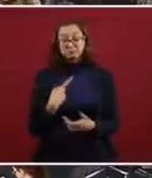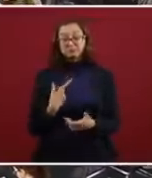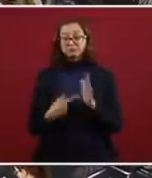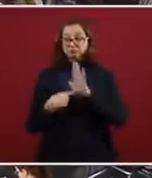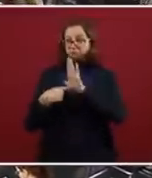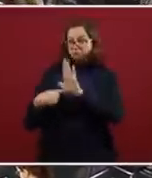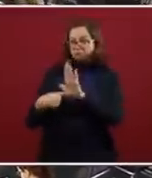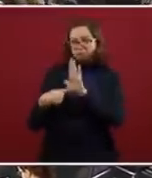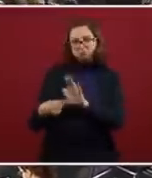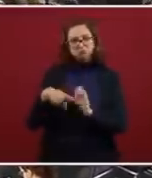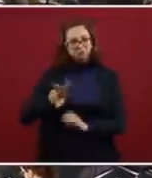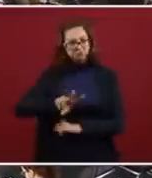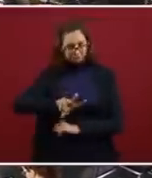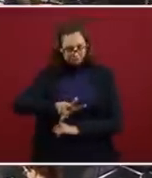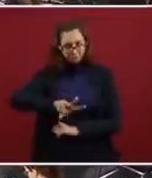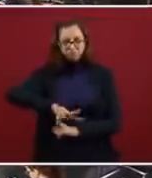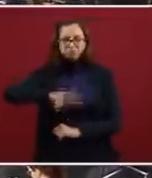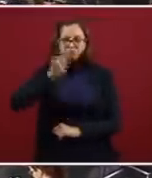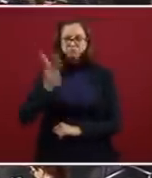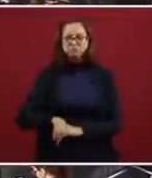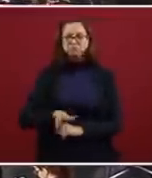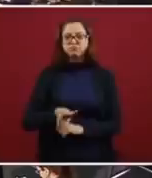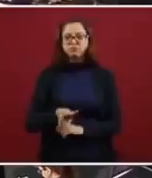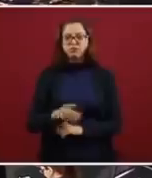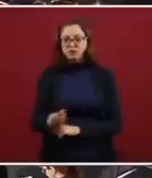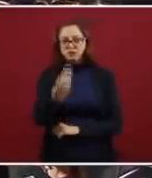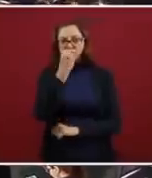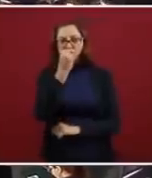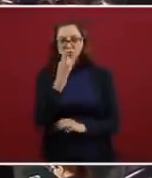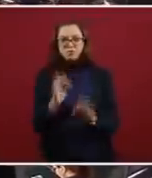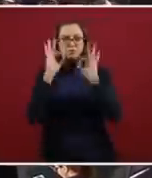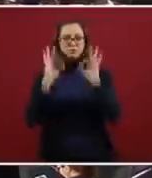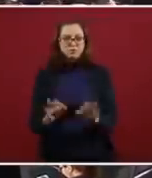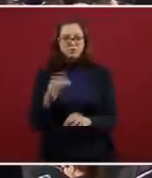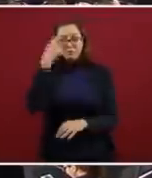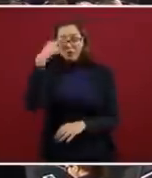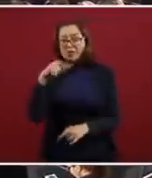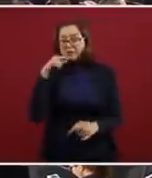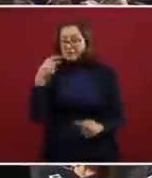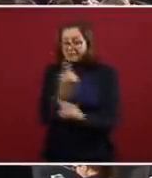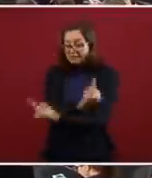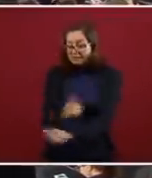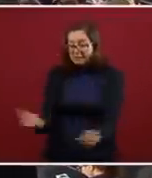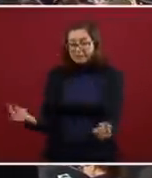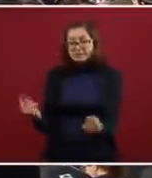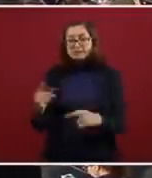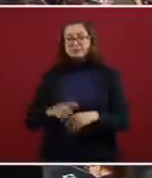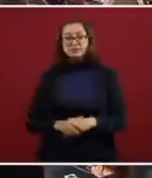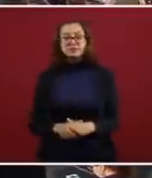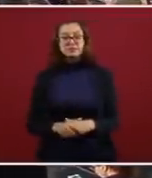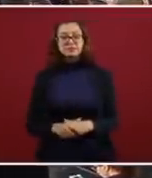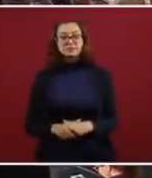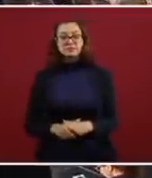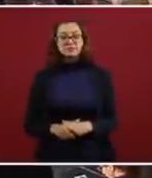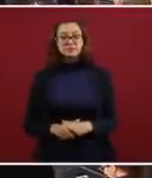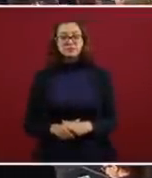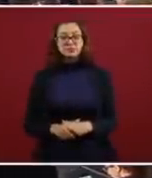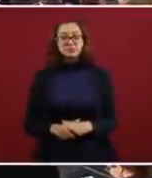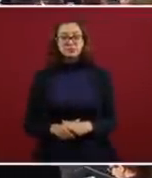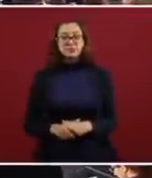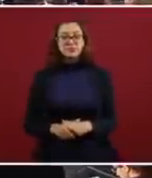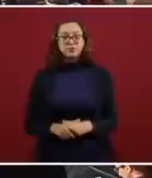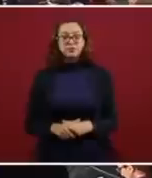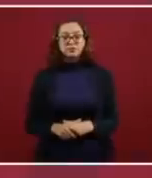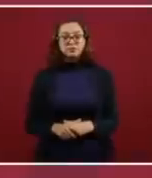orientar sobre una buena alimentación. Son los niños, o sea, me acuerdo eso de… Ya estoy